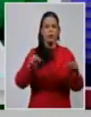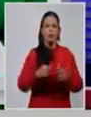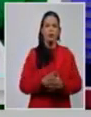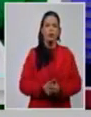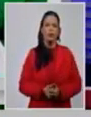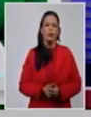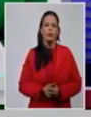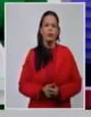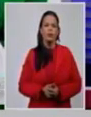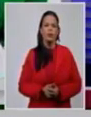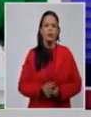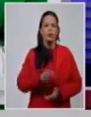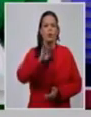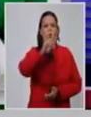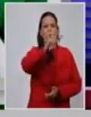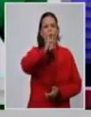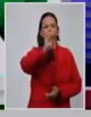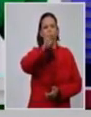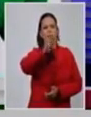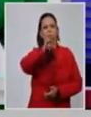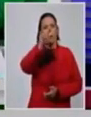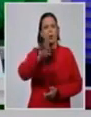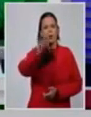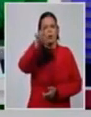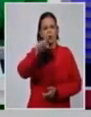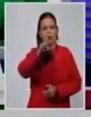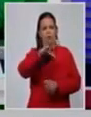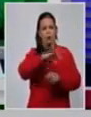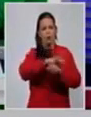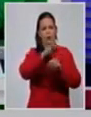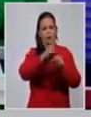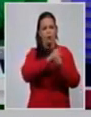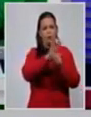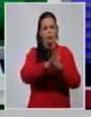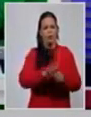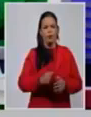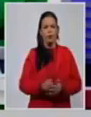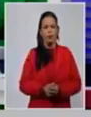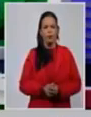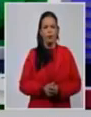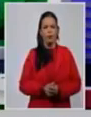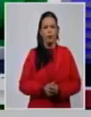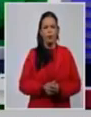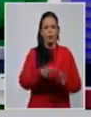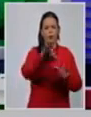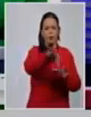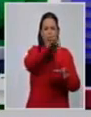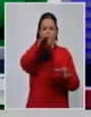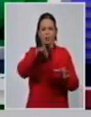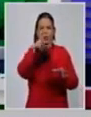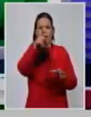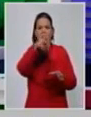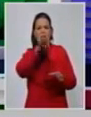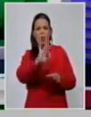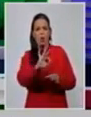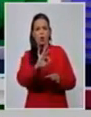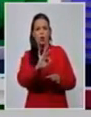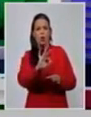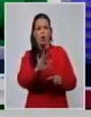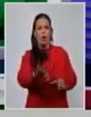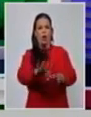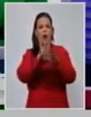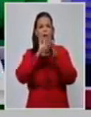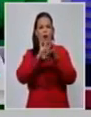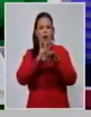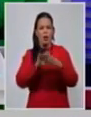de 43 pacientes confirmados. De ellos, 18 críticos, una cifra